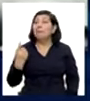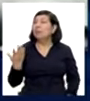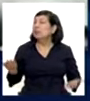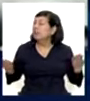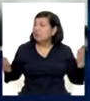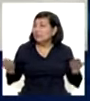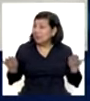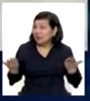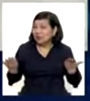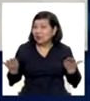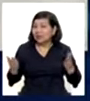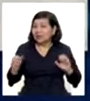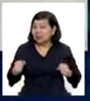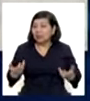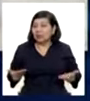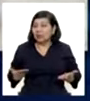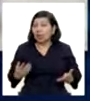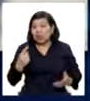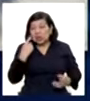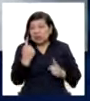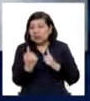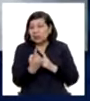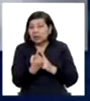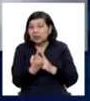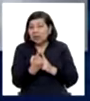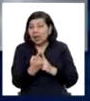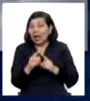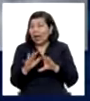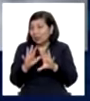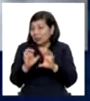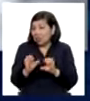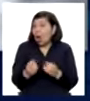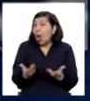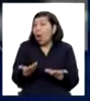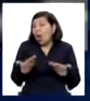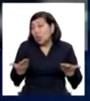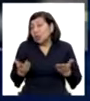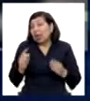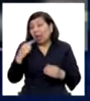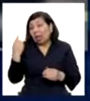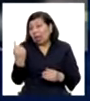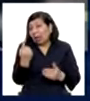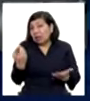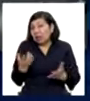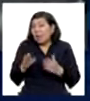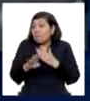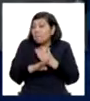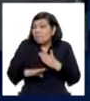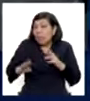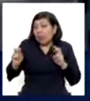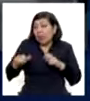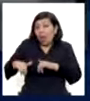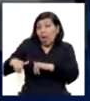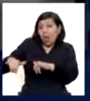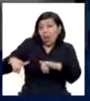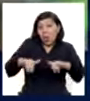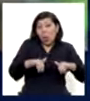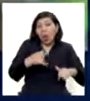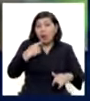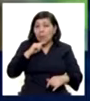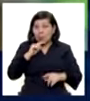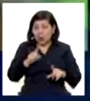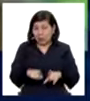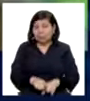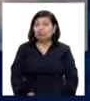para poder conocer sobre nuestro concurso, sino también algunos aspectos generales básicos del tema de igualdad de género.